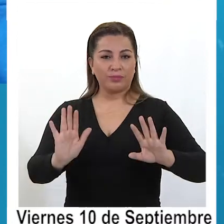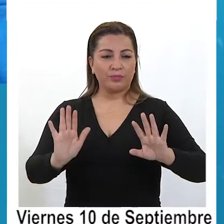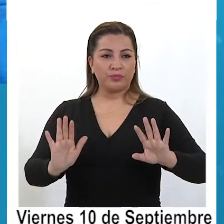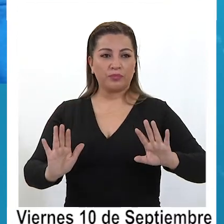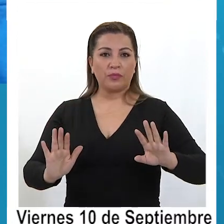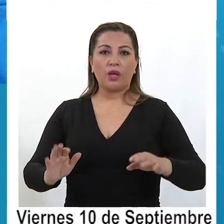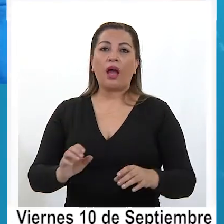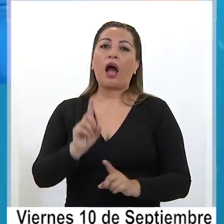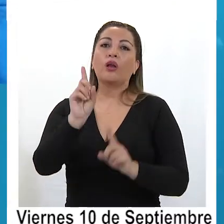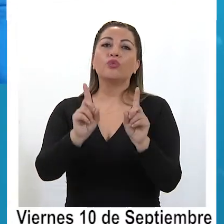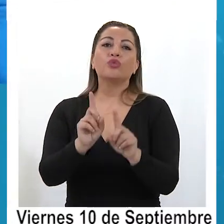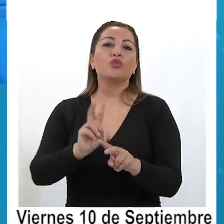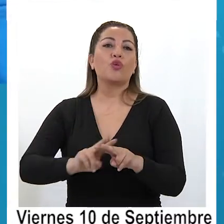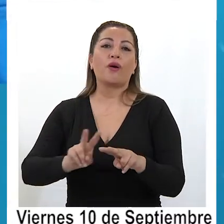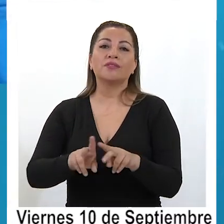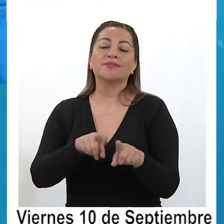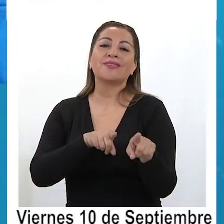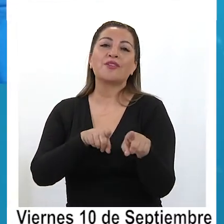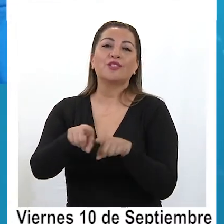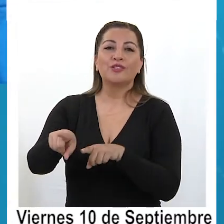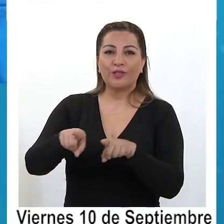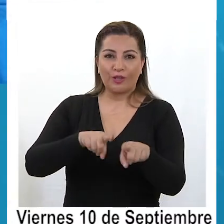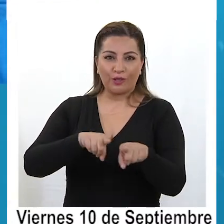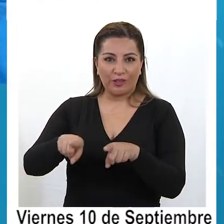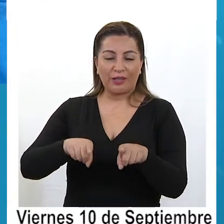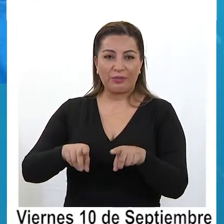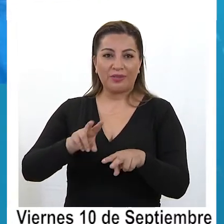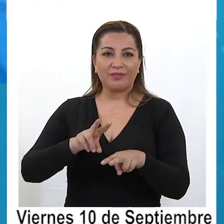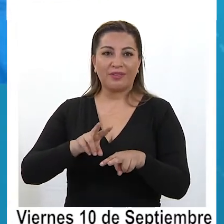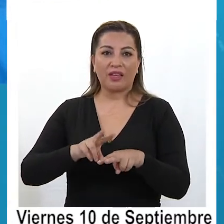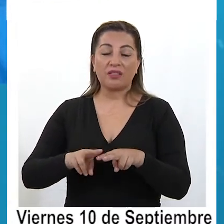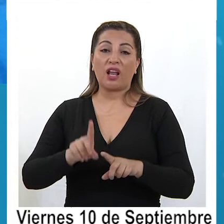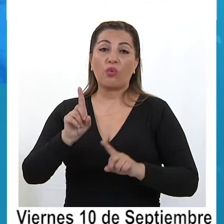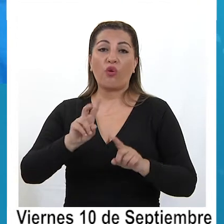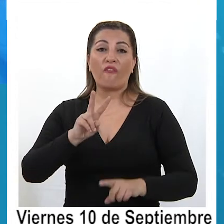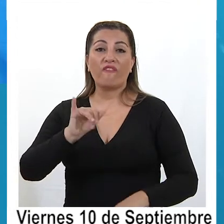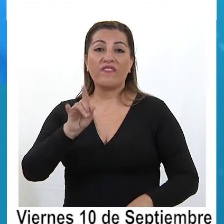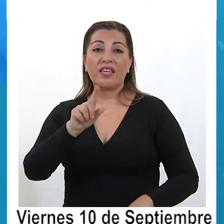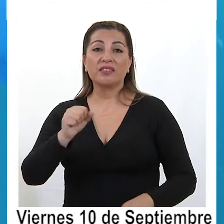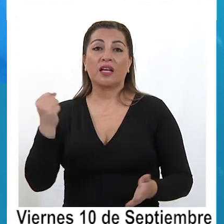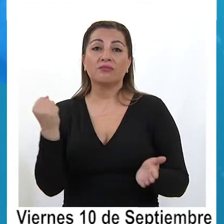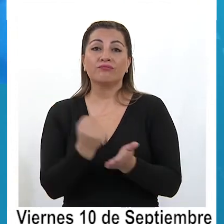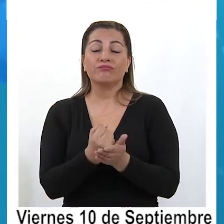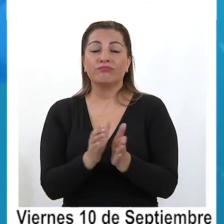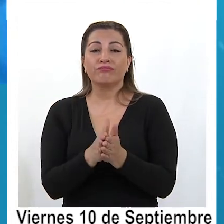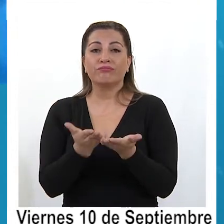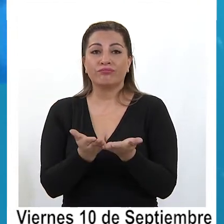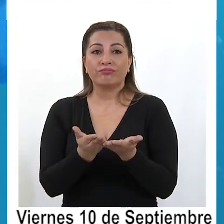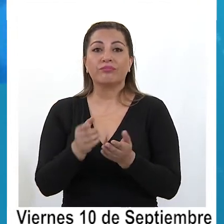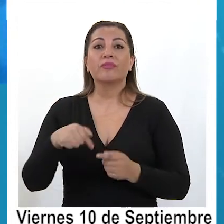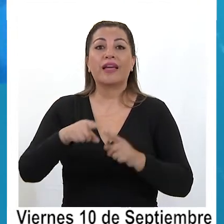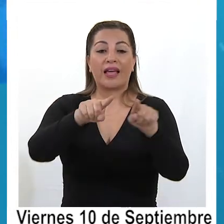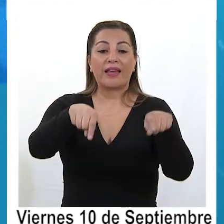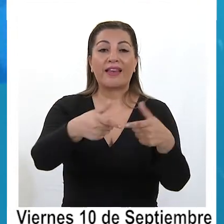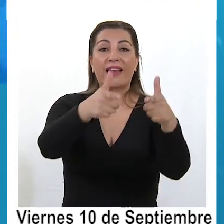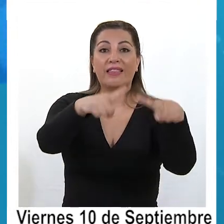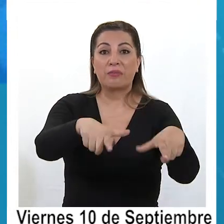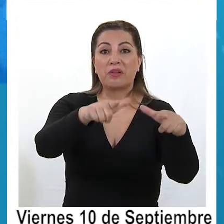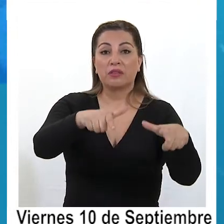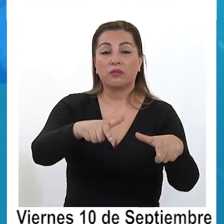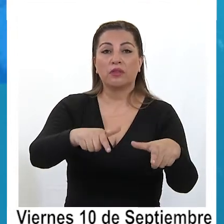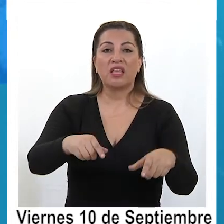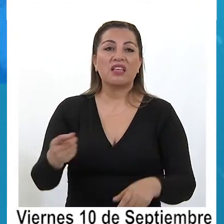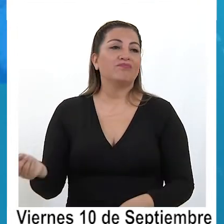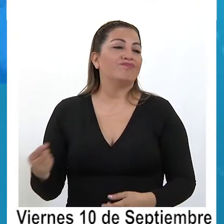el trámite tradicional o establecido de acuerdo a sus visas en los consulados de la embajada, y se han venido de igual manera en